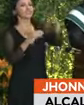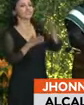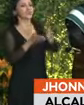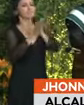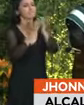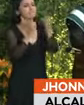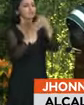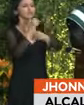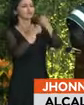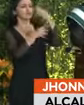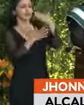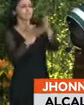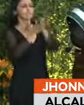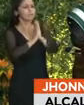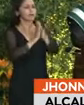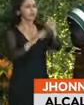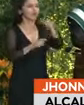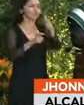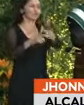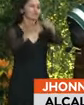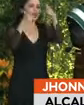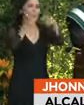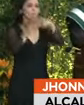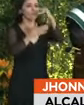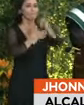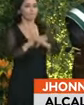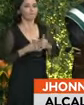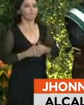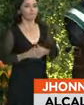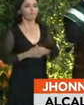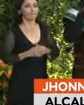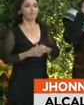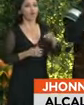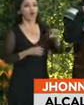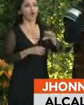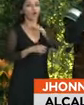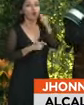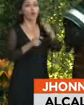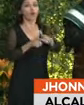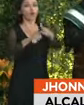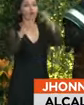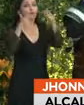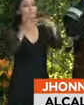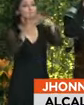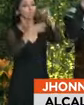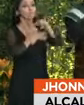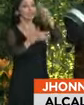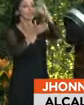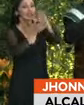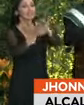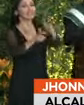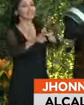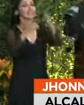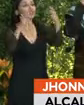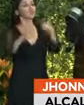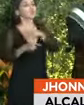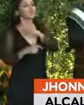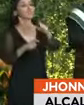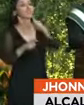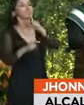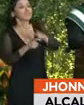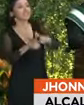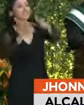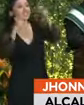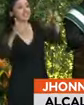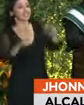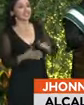lo pedían hace muchos años. Otro megaproyecto también ahí. Otro megaproyecto, porque apostamos a lo grande. Somos grandes y vamos a ser